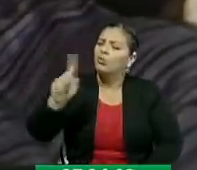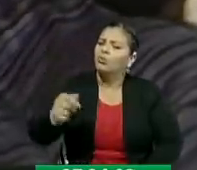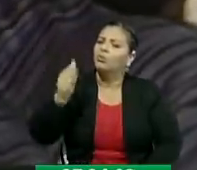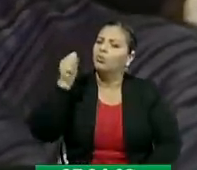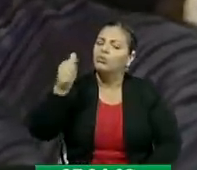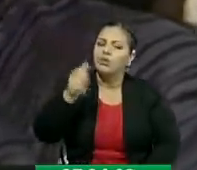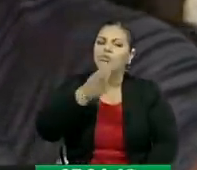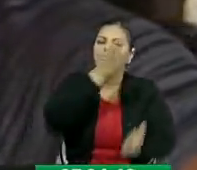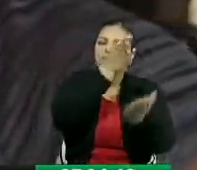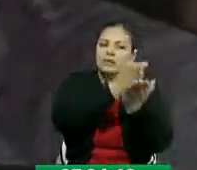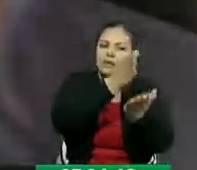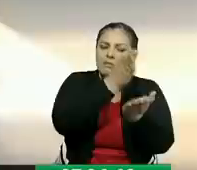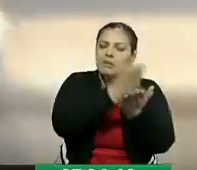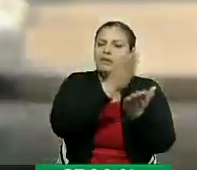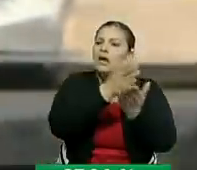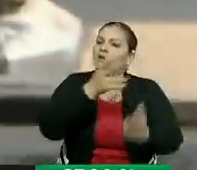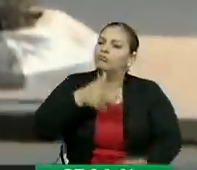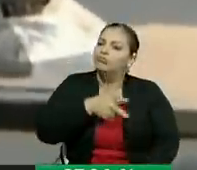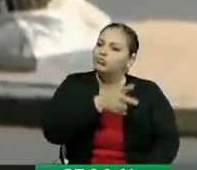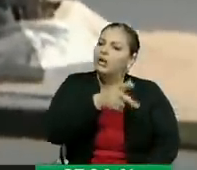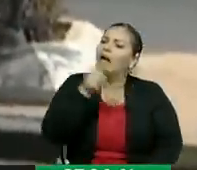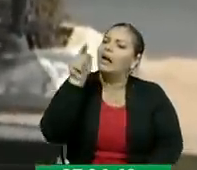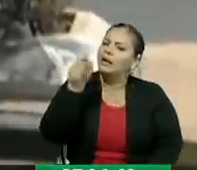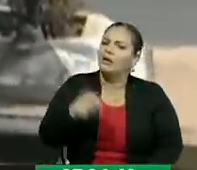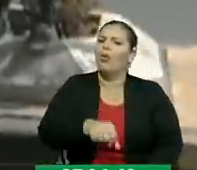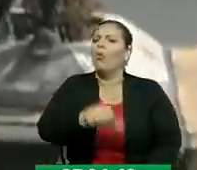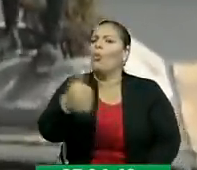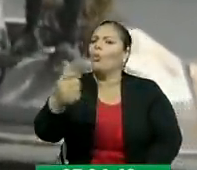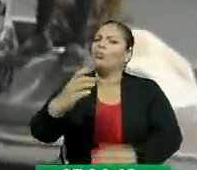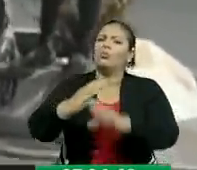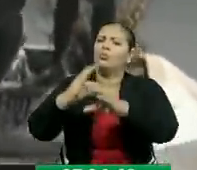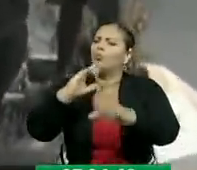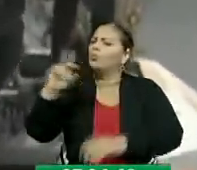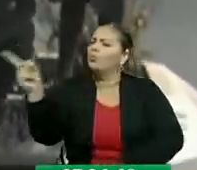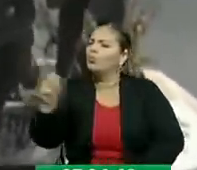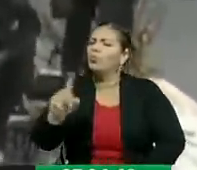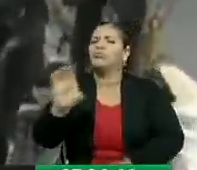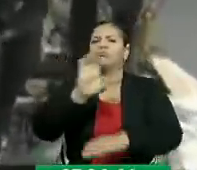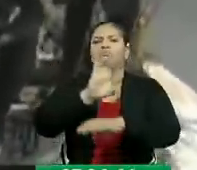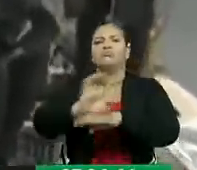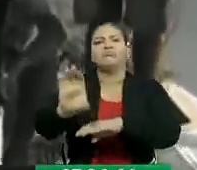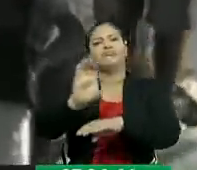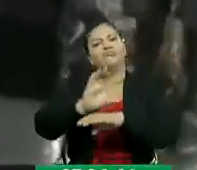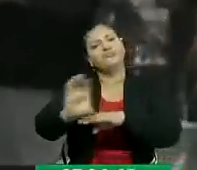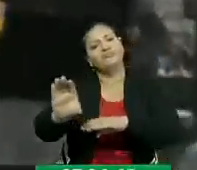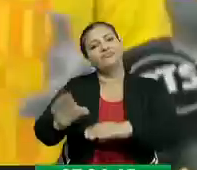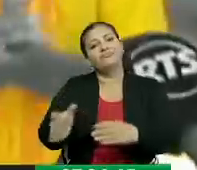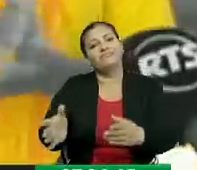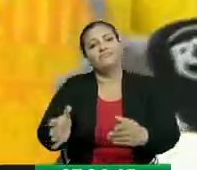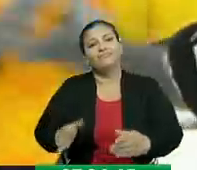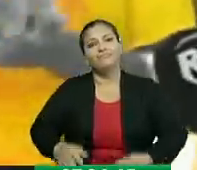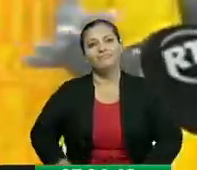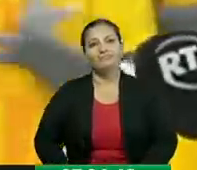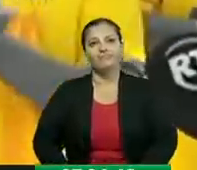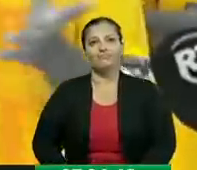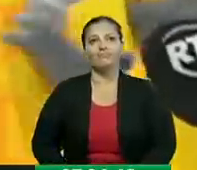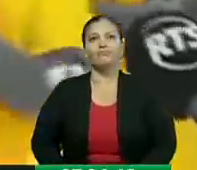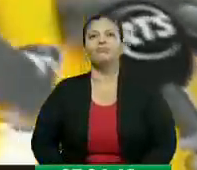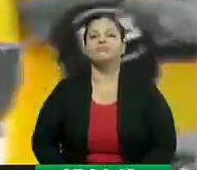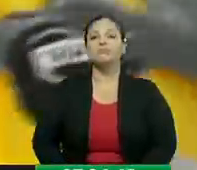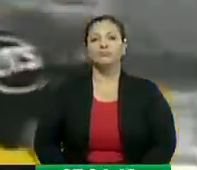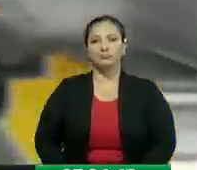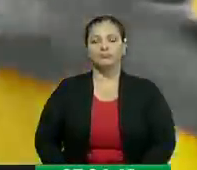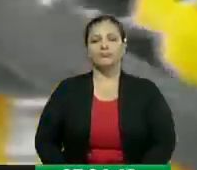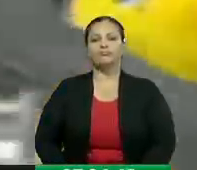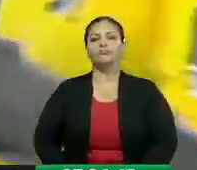no prendes esos carros. En el cantón Durán, conocimos a un grupo de jóvenes quienes dedicaron un cántico en honor a Miguel